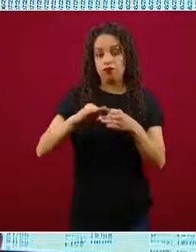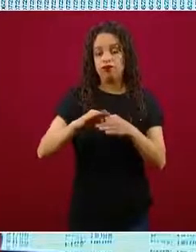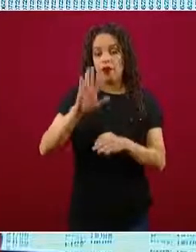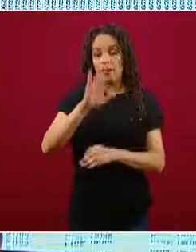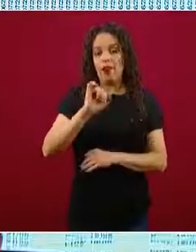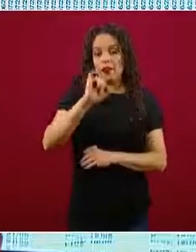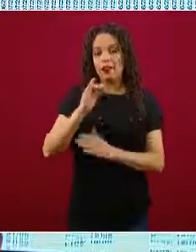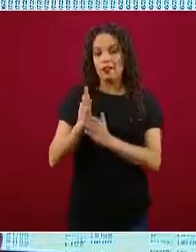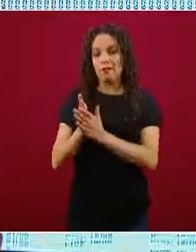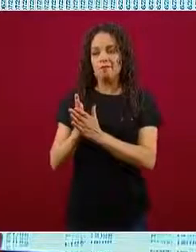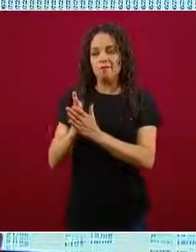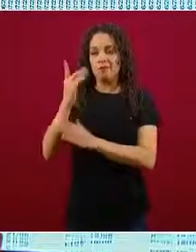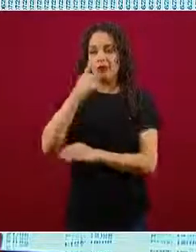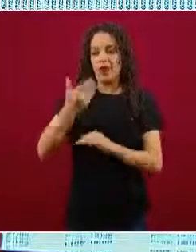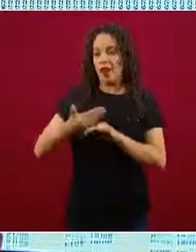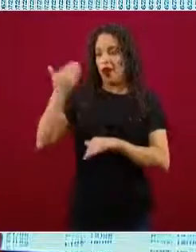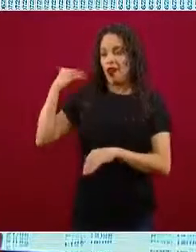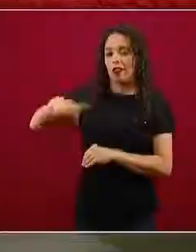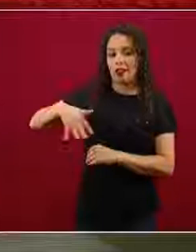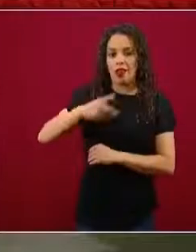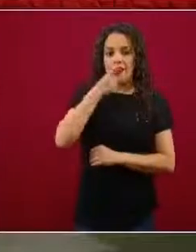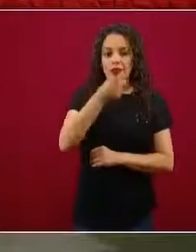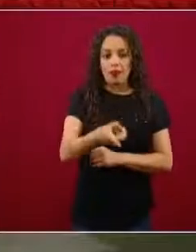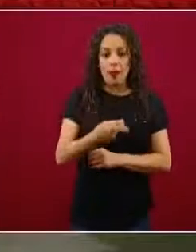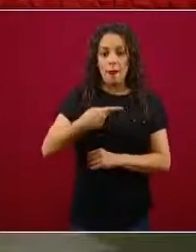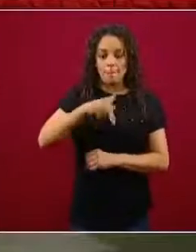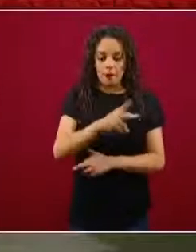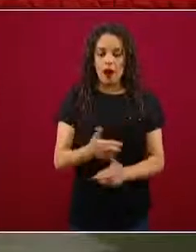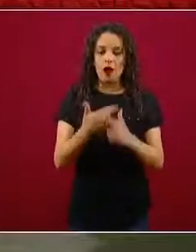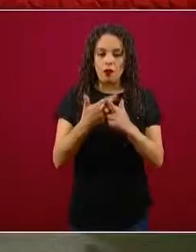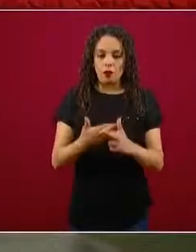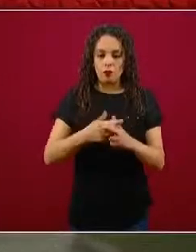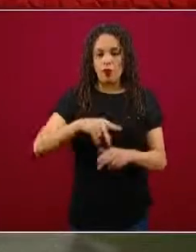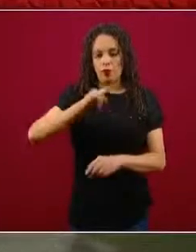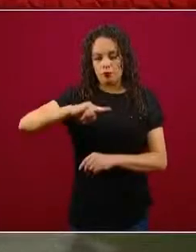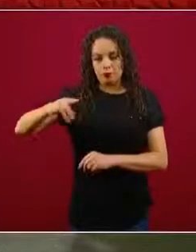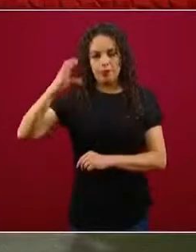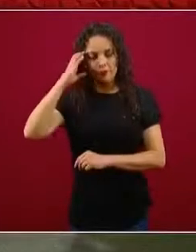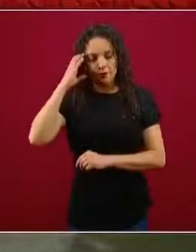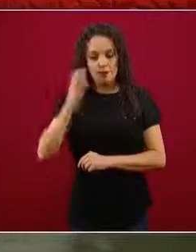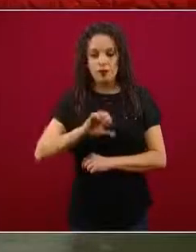la predicción, no así la capacidad instalada. La siguiente.